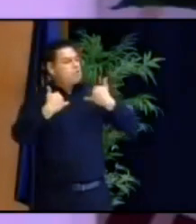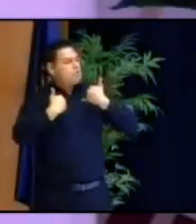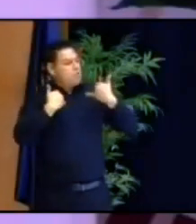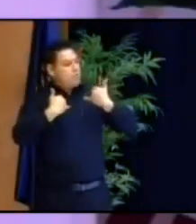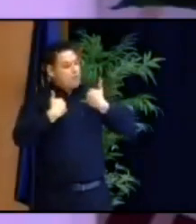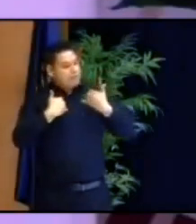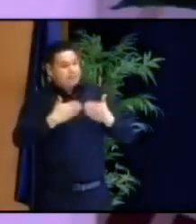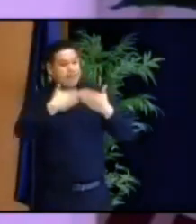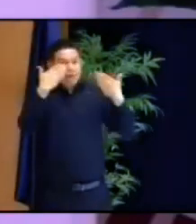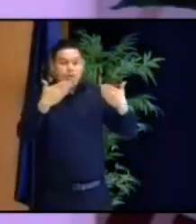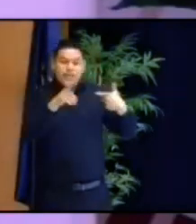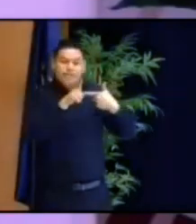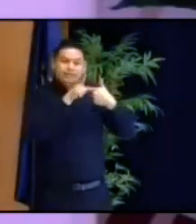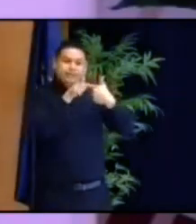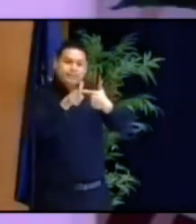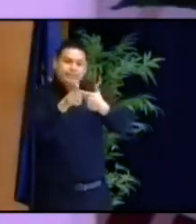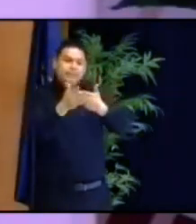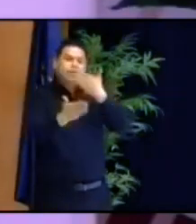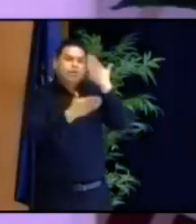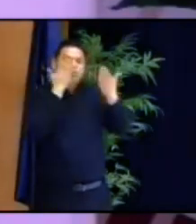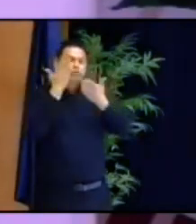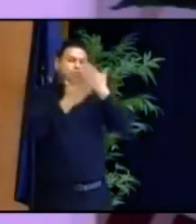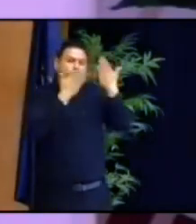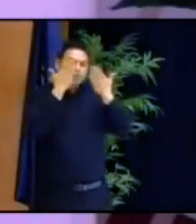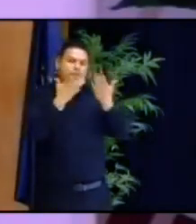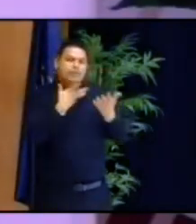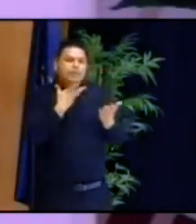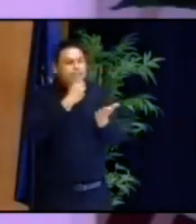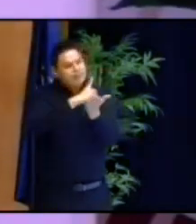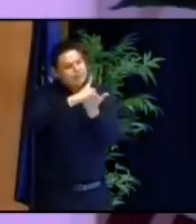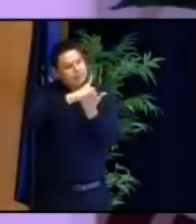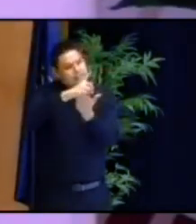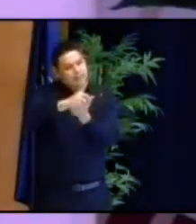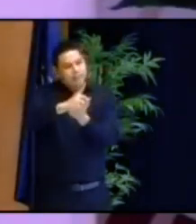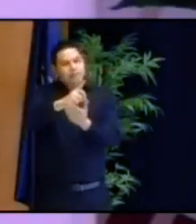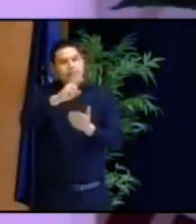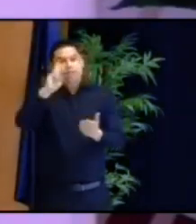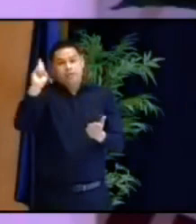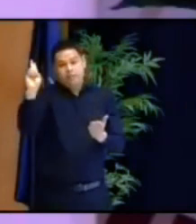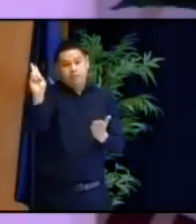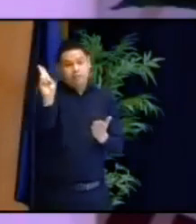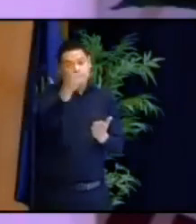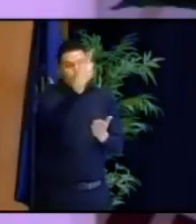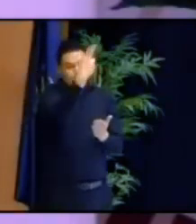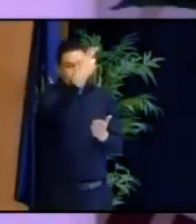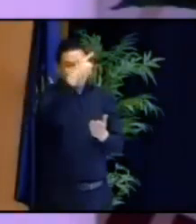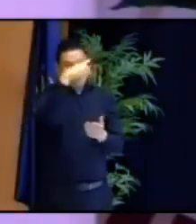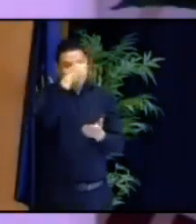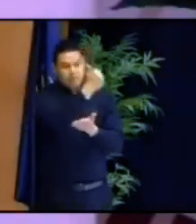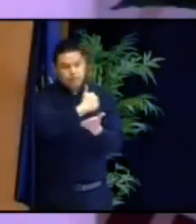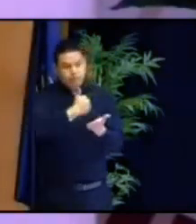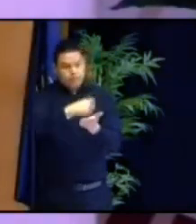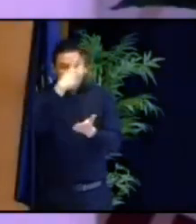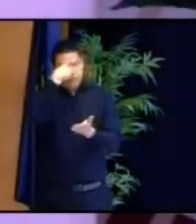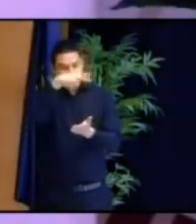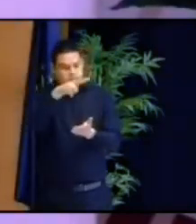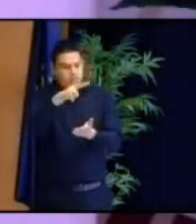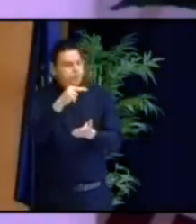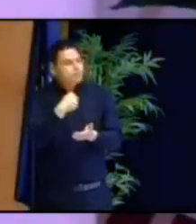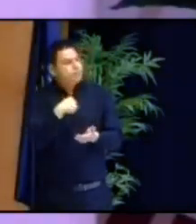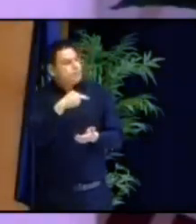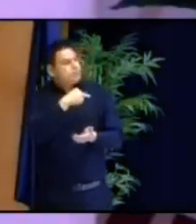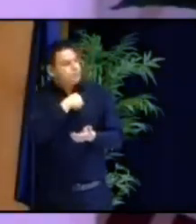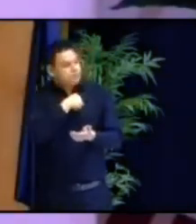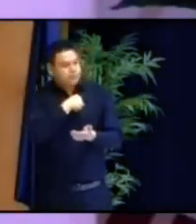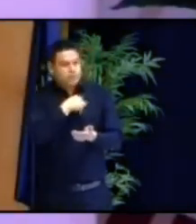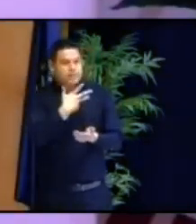derecho a estudiar y que hoy están estudiando la educación universitaria en la Ciudad de México. Somos